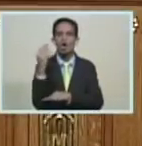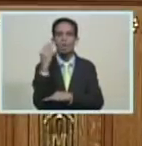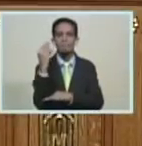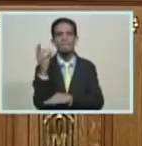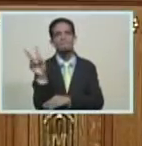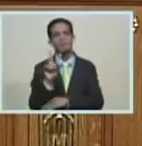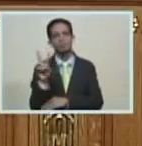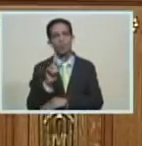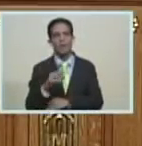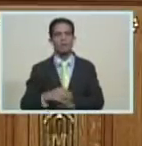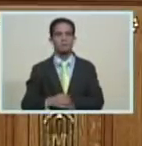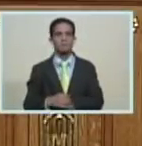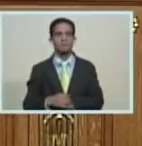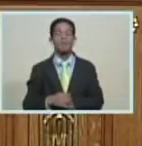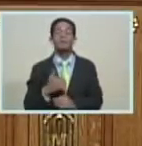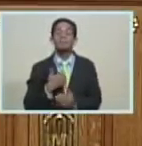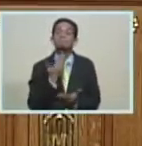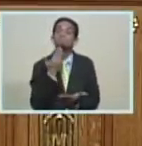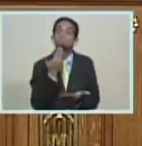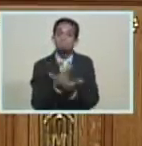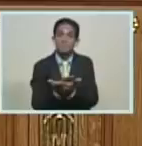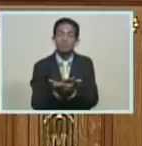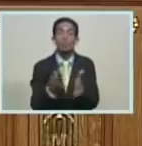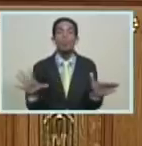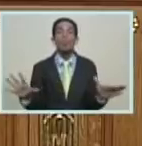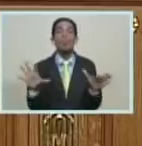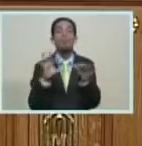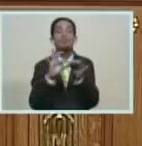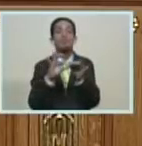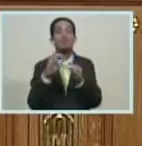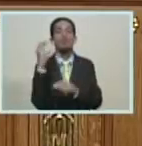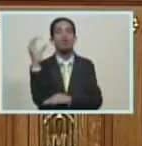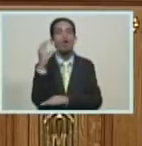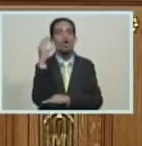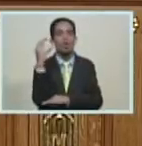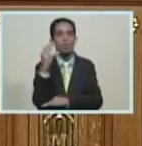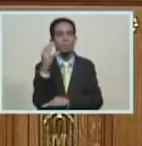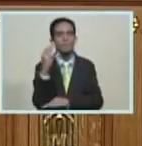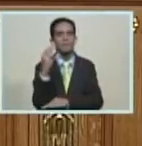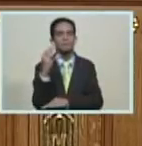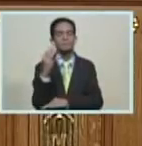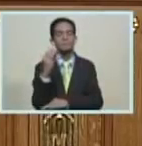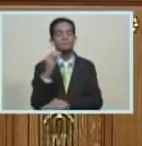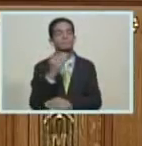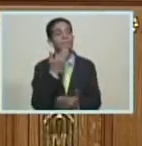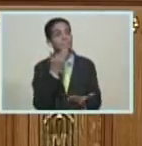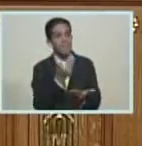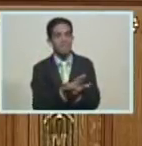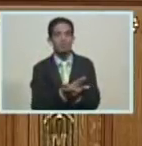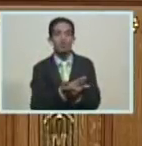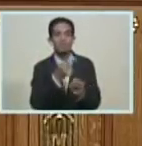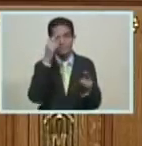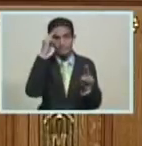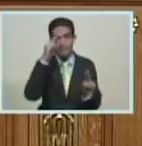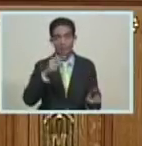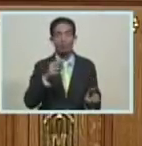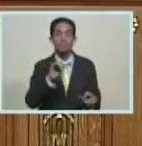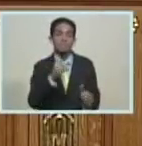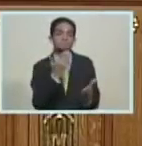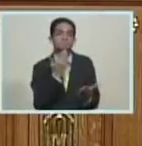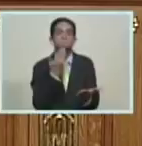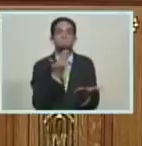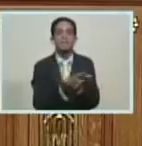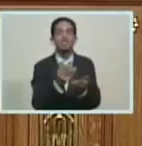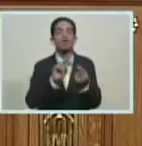años. Clamo por la unión con Colombia, clamo por el respeto de los modelos diferentes y clamo por la paz y